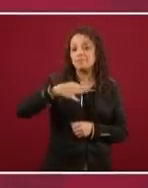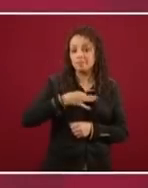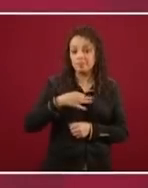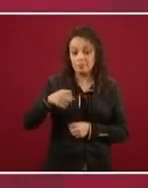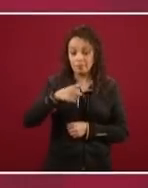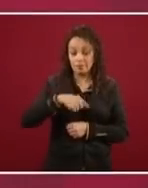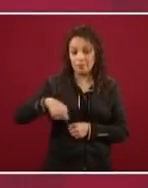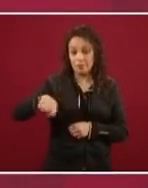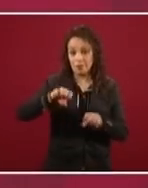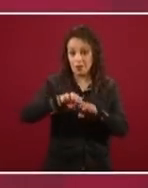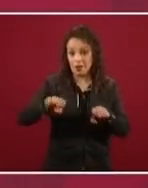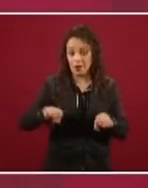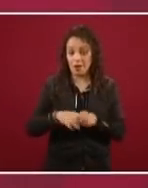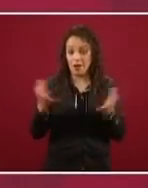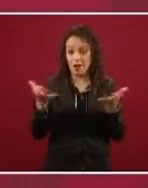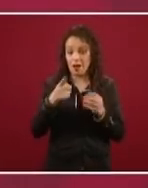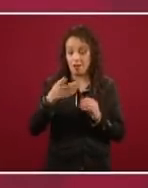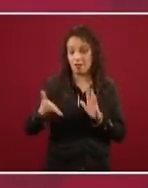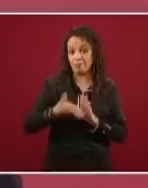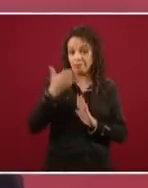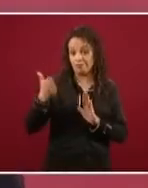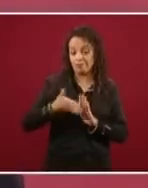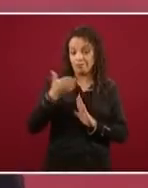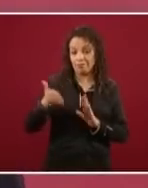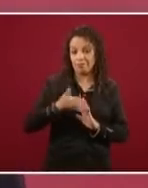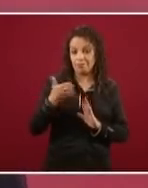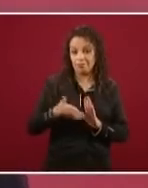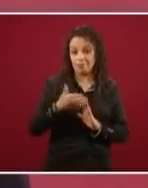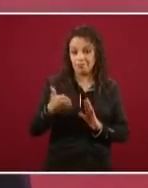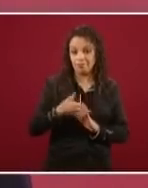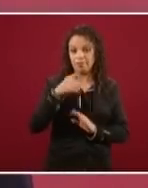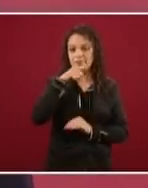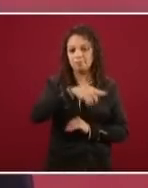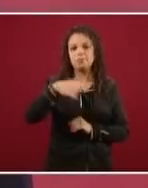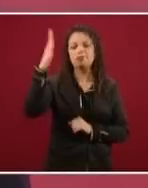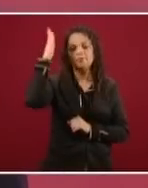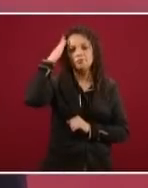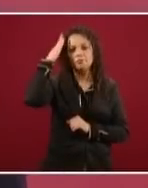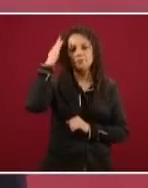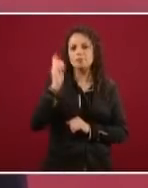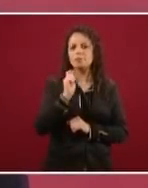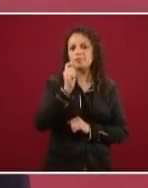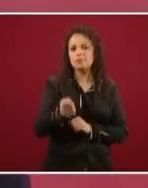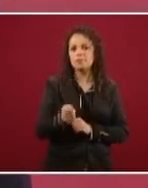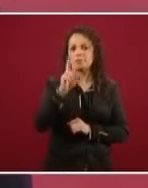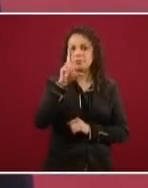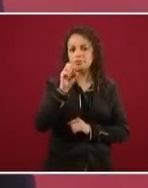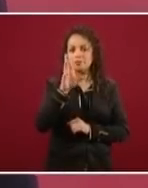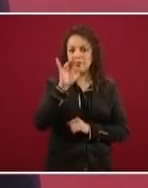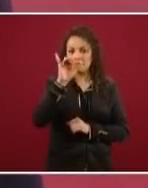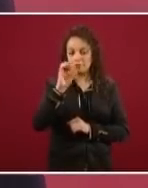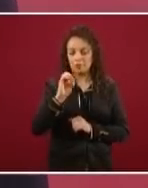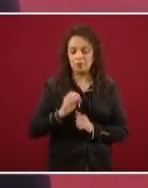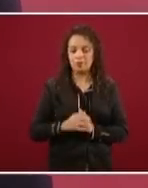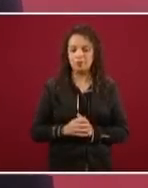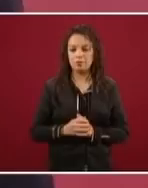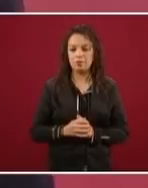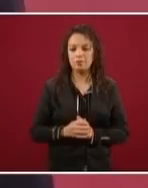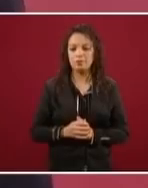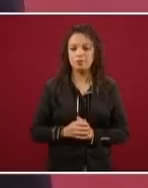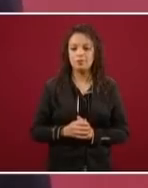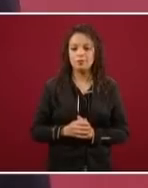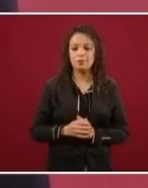construyendo refinería encabezado por rocío donald iba a